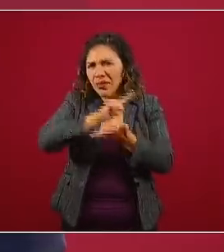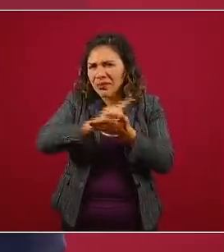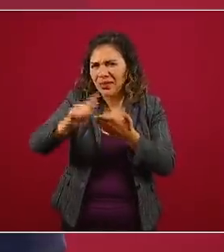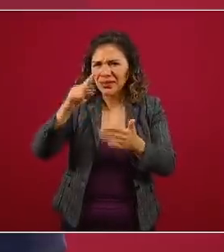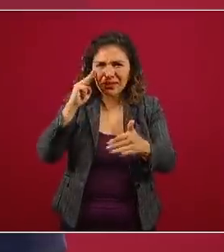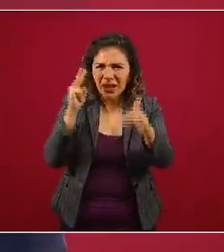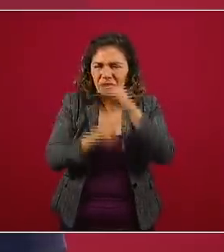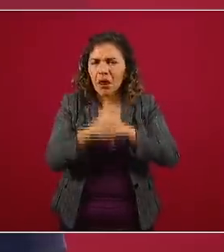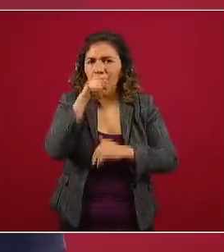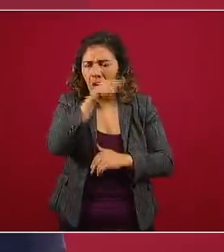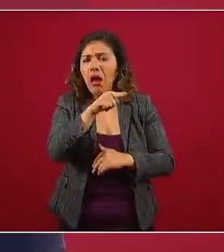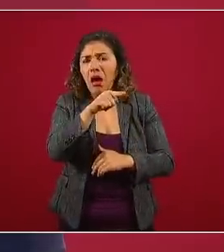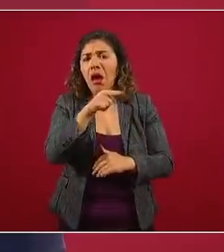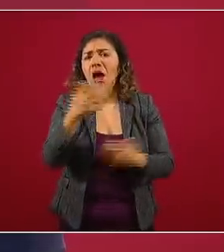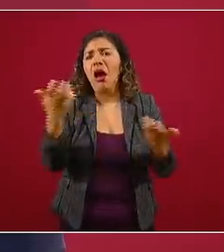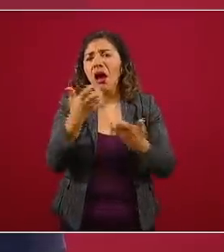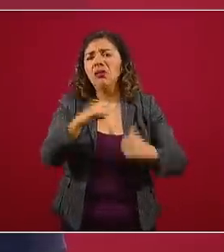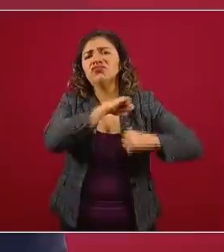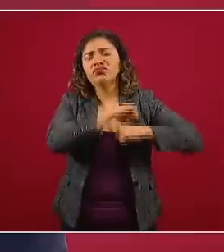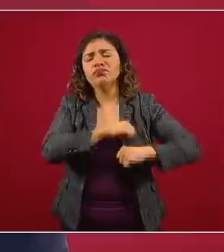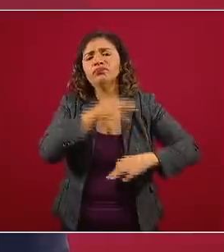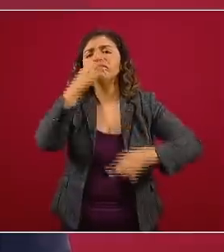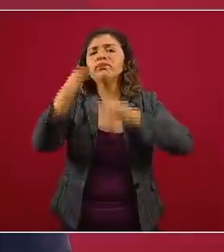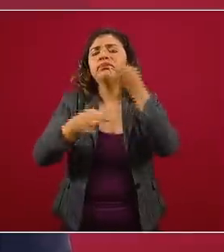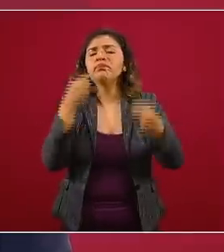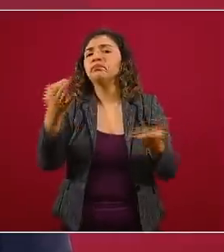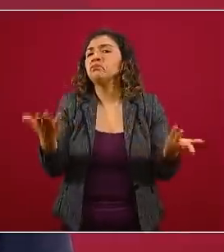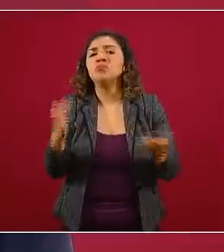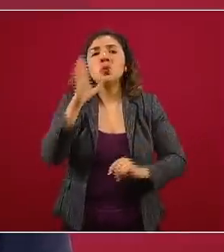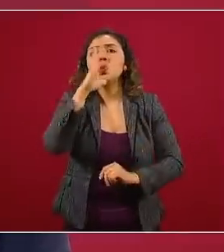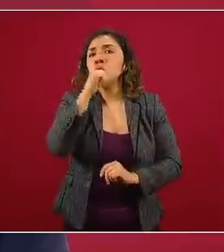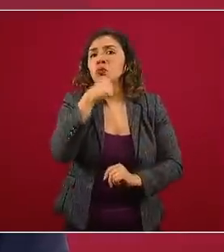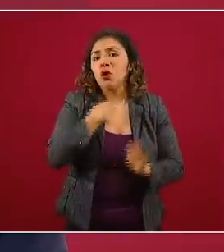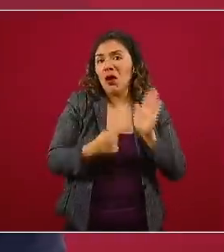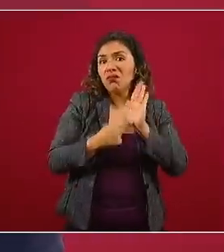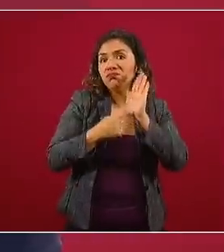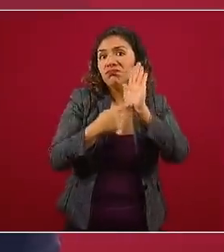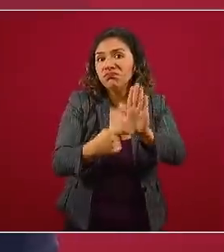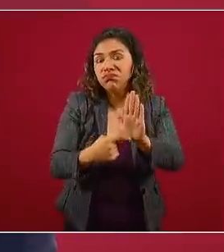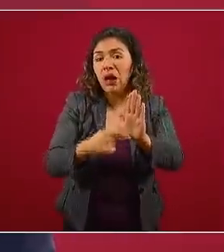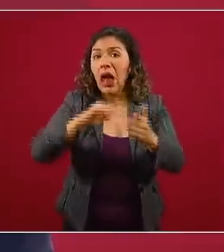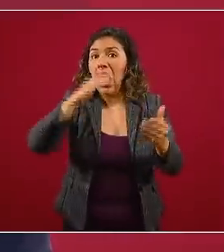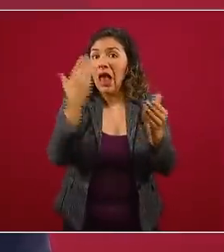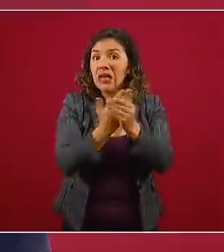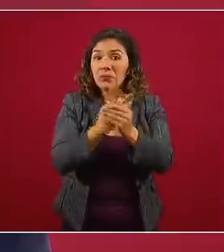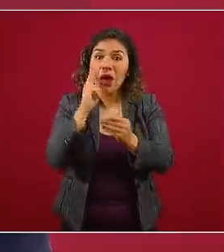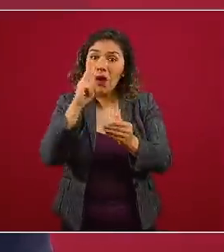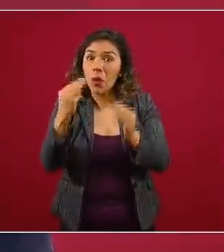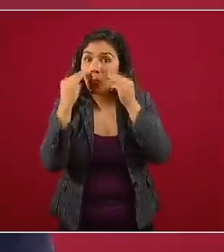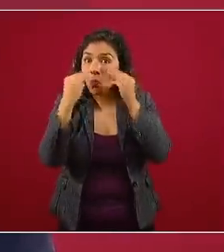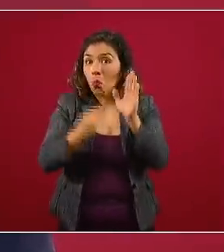habló de que no se podía dar a conocer el expediente